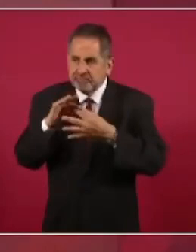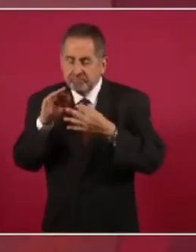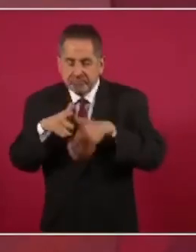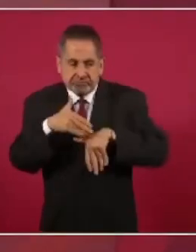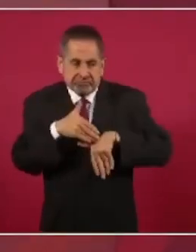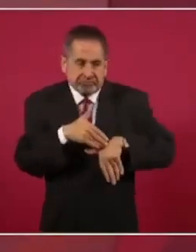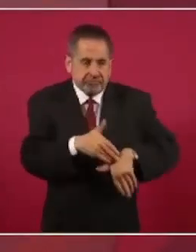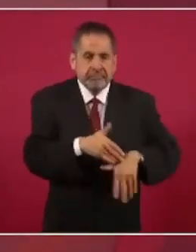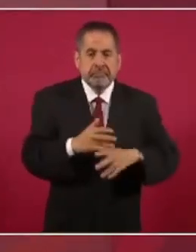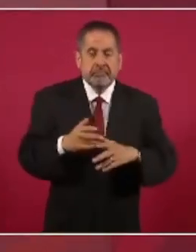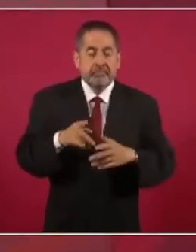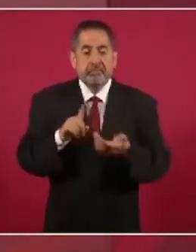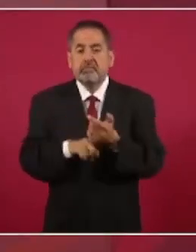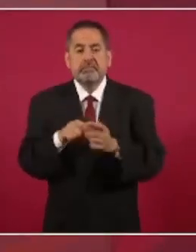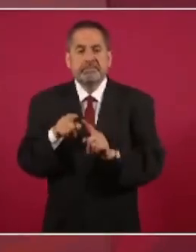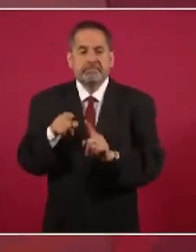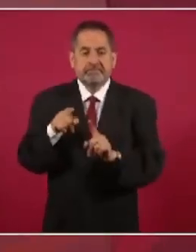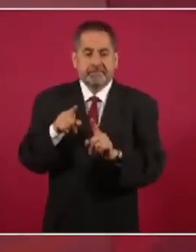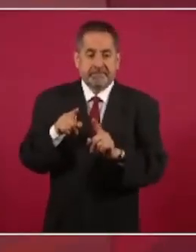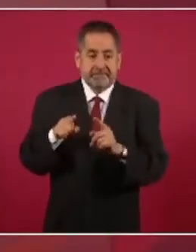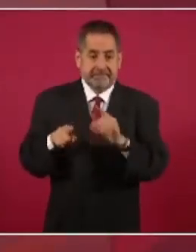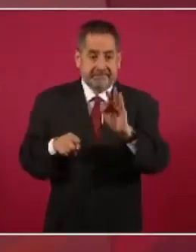Así, el hombre fuerte